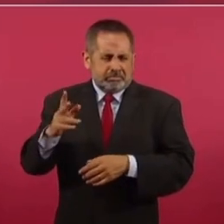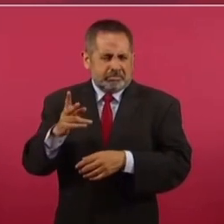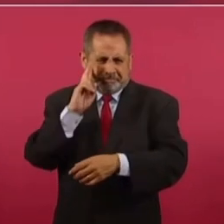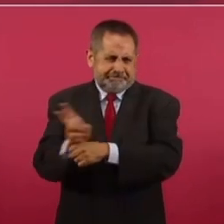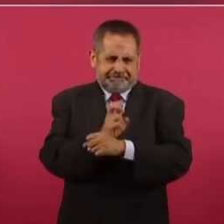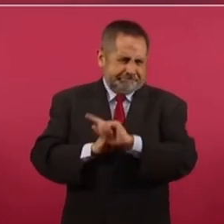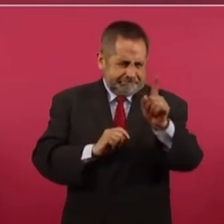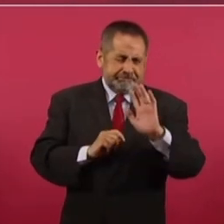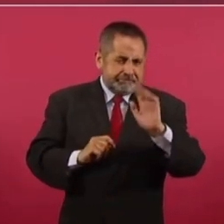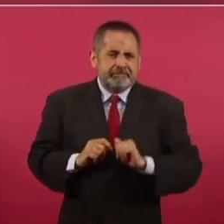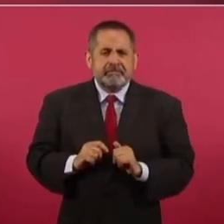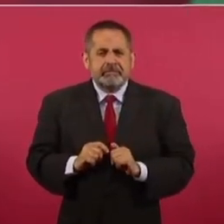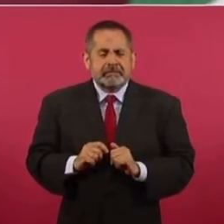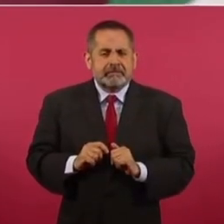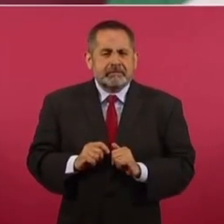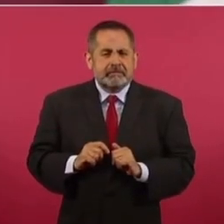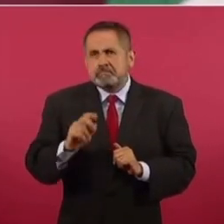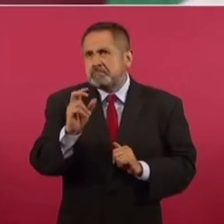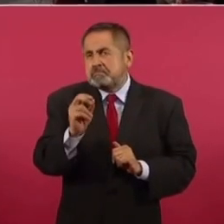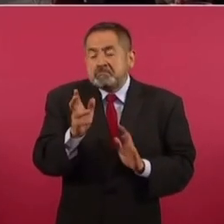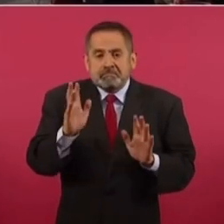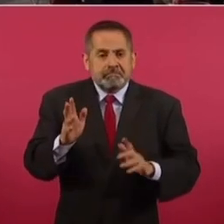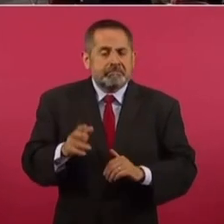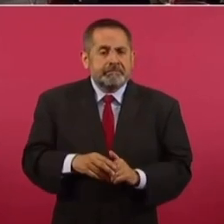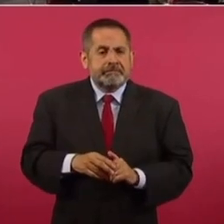recibió la invitación. O